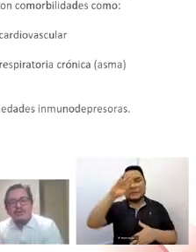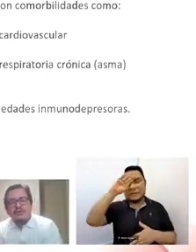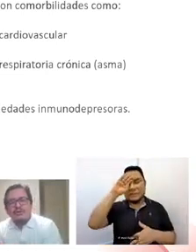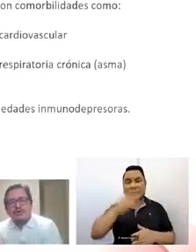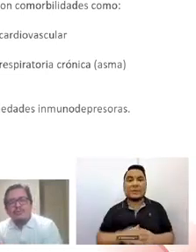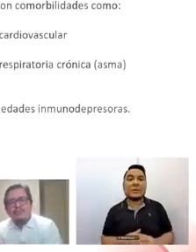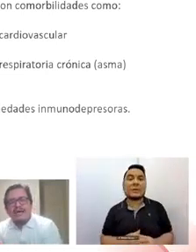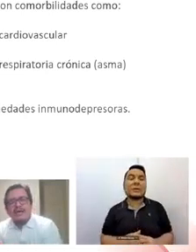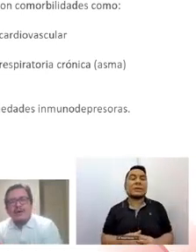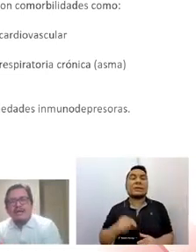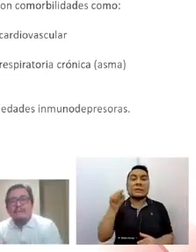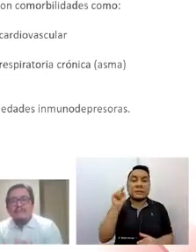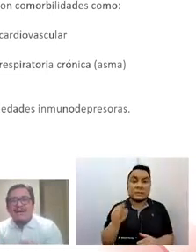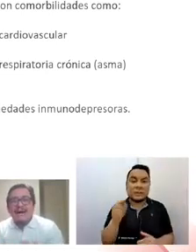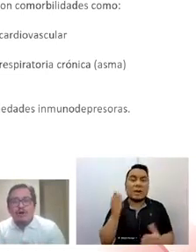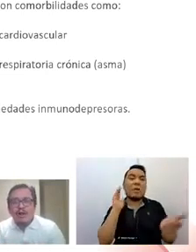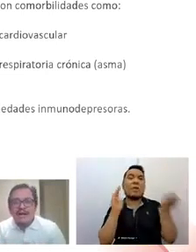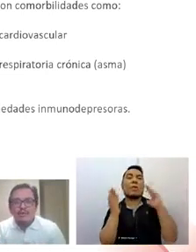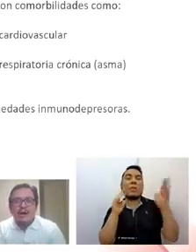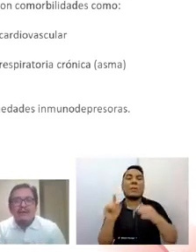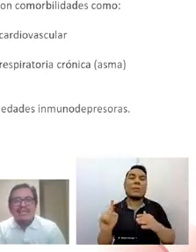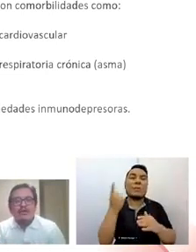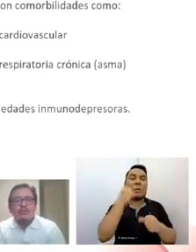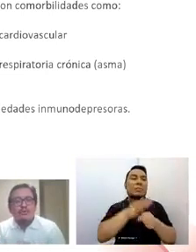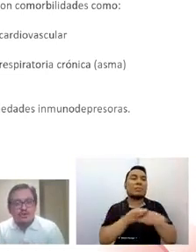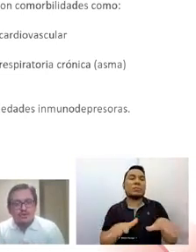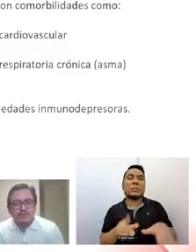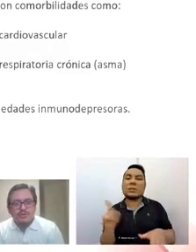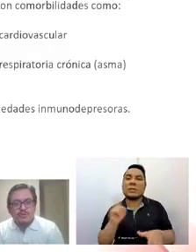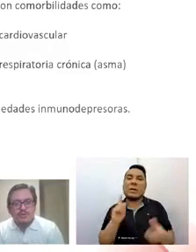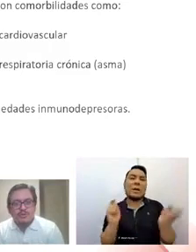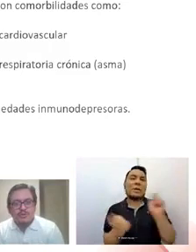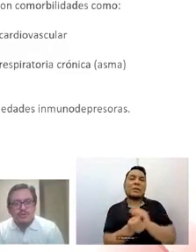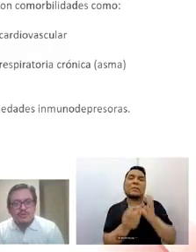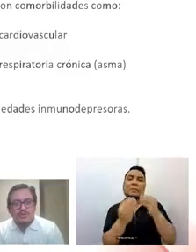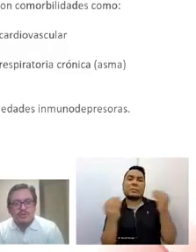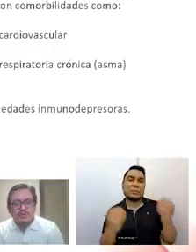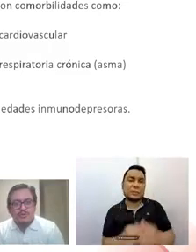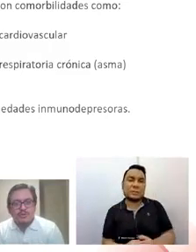Y eso, comparado a la primera ola, no ha variado mucho.